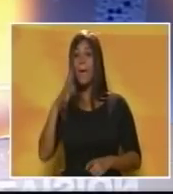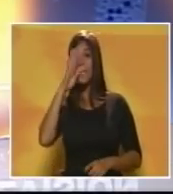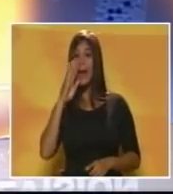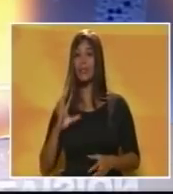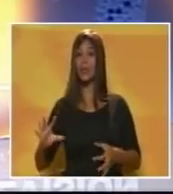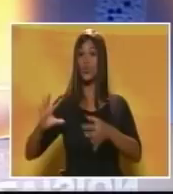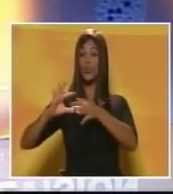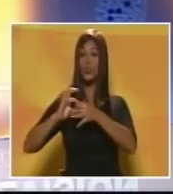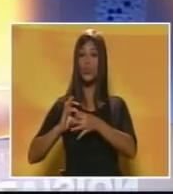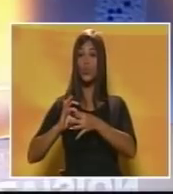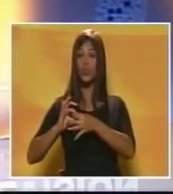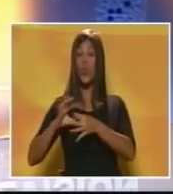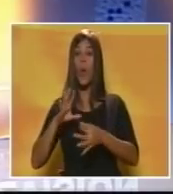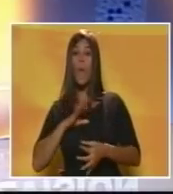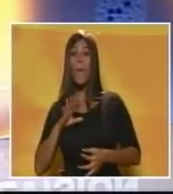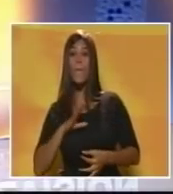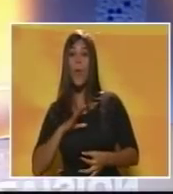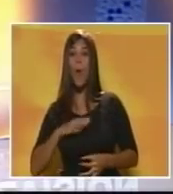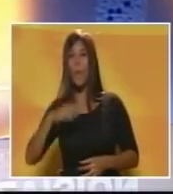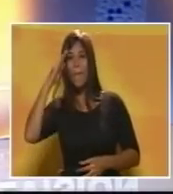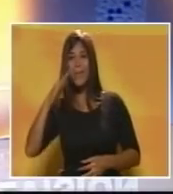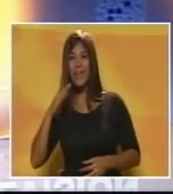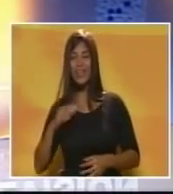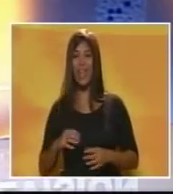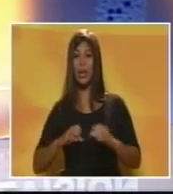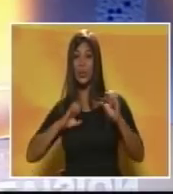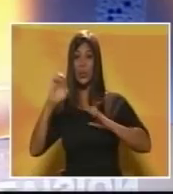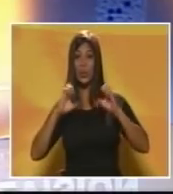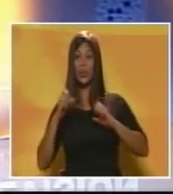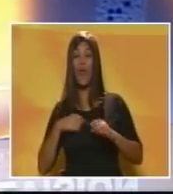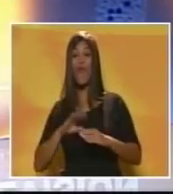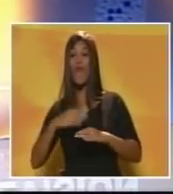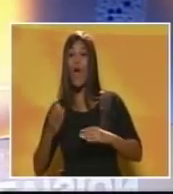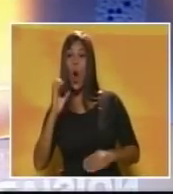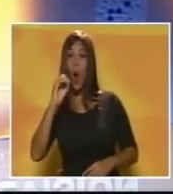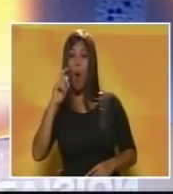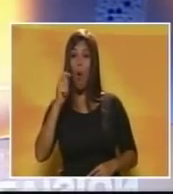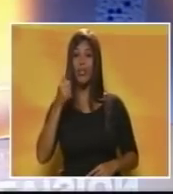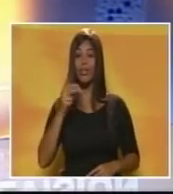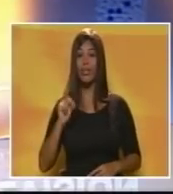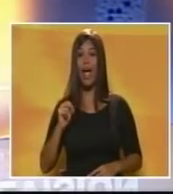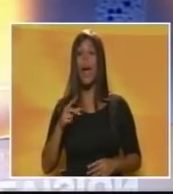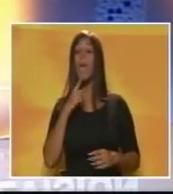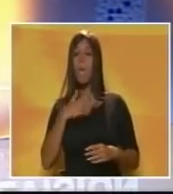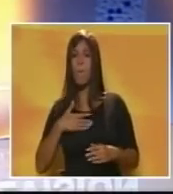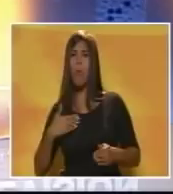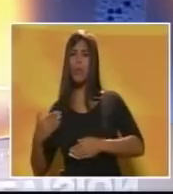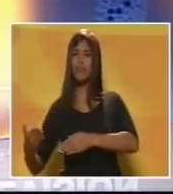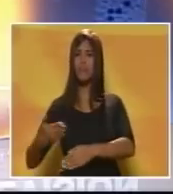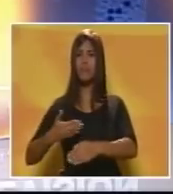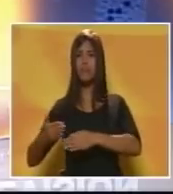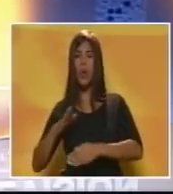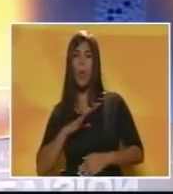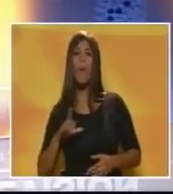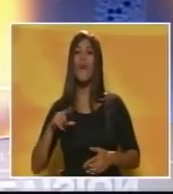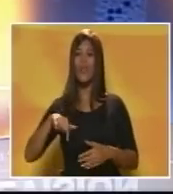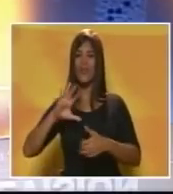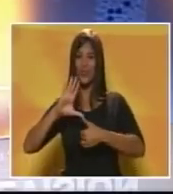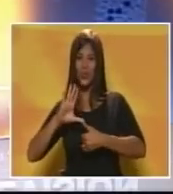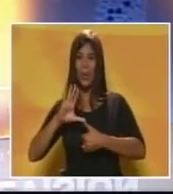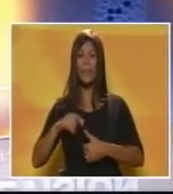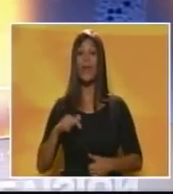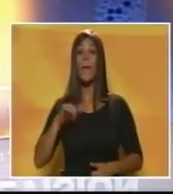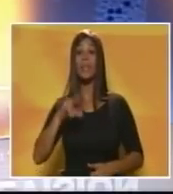aliado militar estratégico del gobierno norteamericano fuera de la OTAN, lo que permitirá profundizar la cooperación en defensa con el gigante suramericano, el